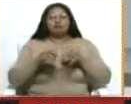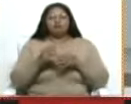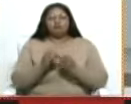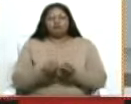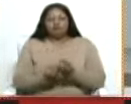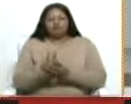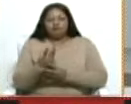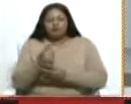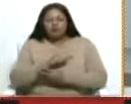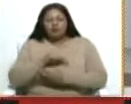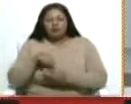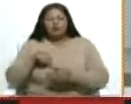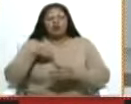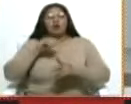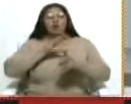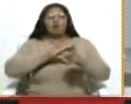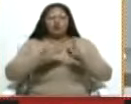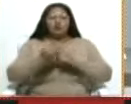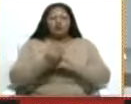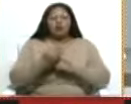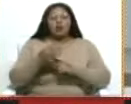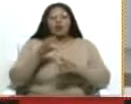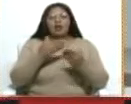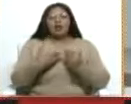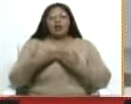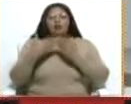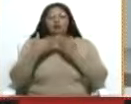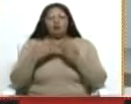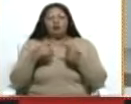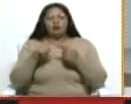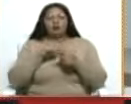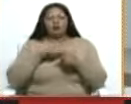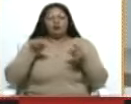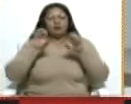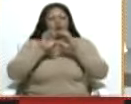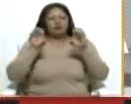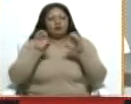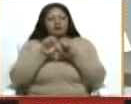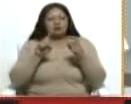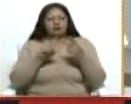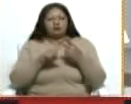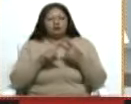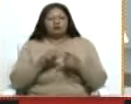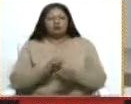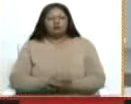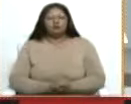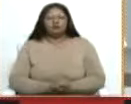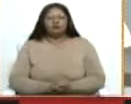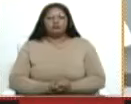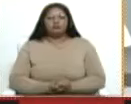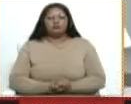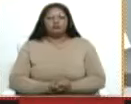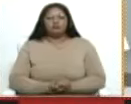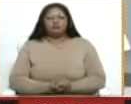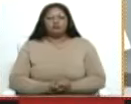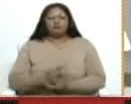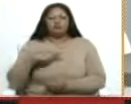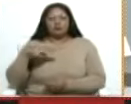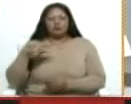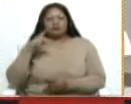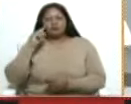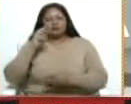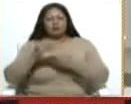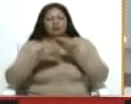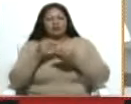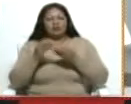cultura. Sembrar en los colegios, en nuestra educación, esta cultura para que no sea una moda, o sí, que sea una moda,